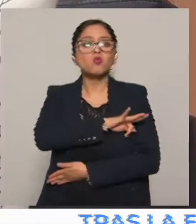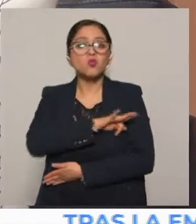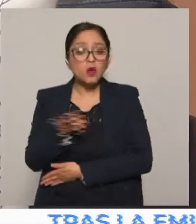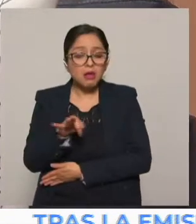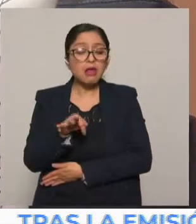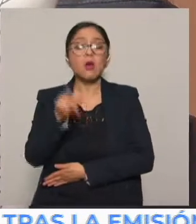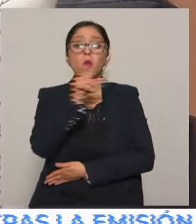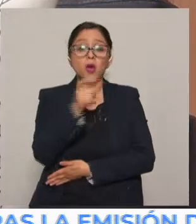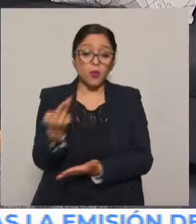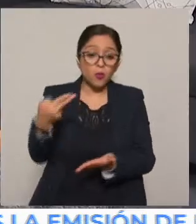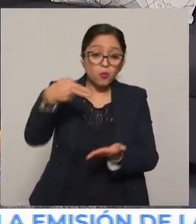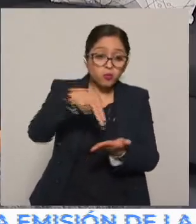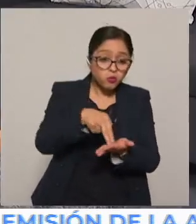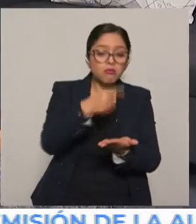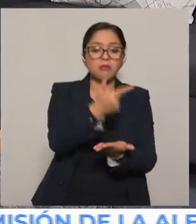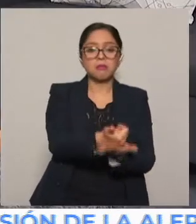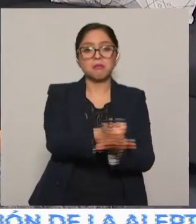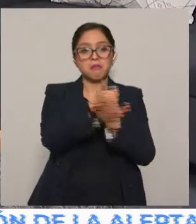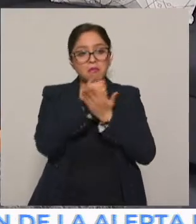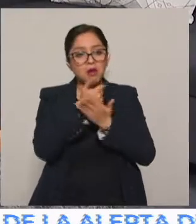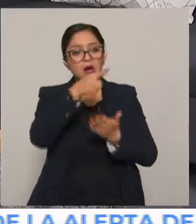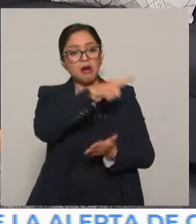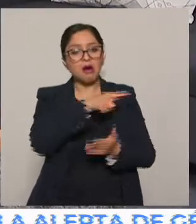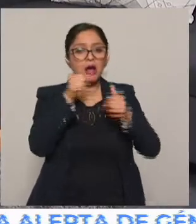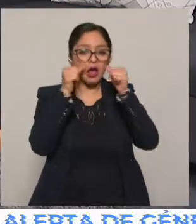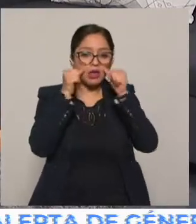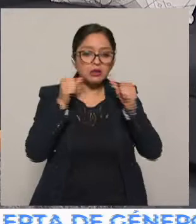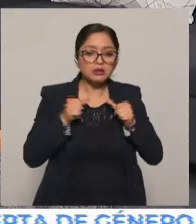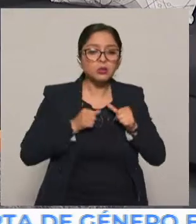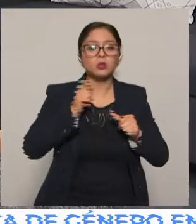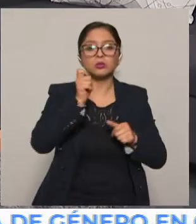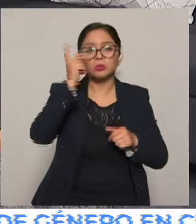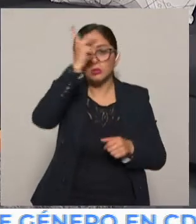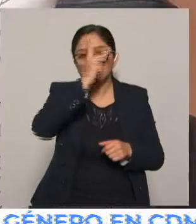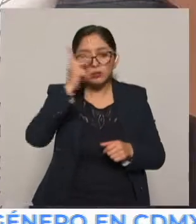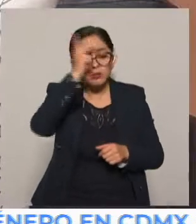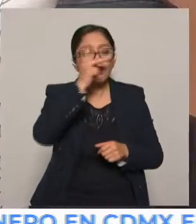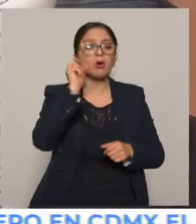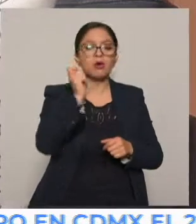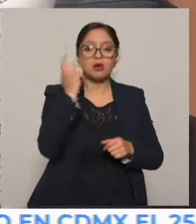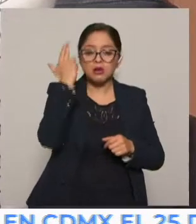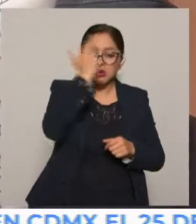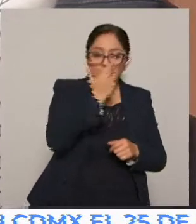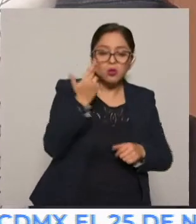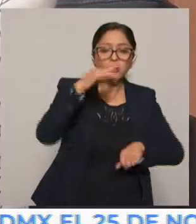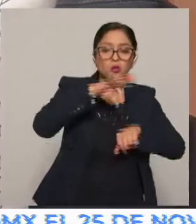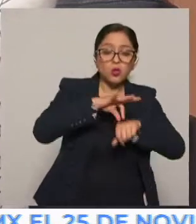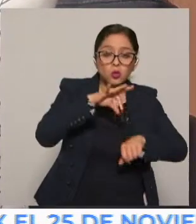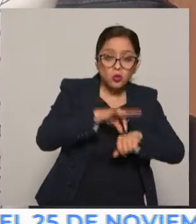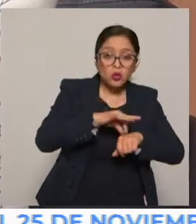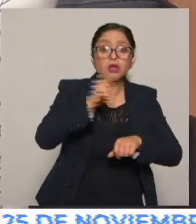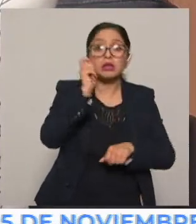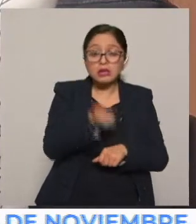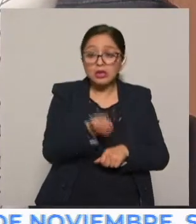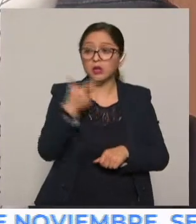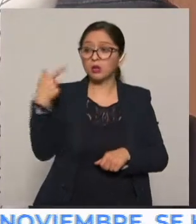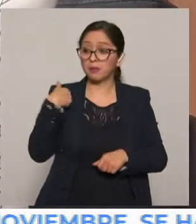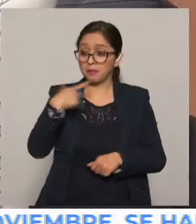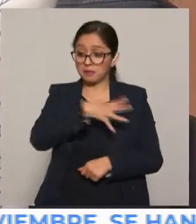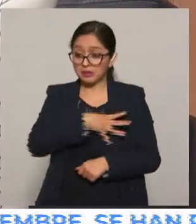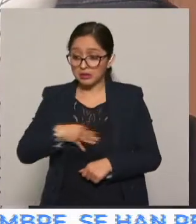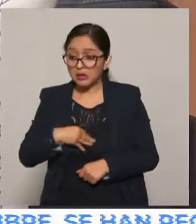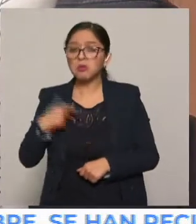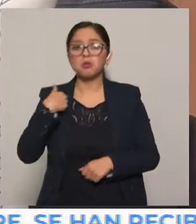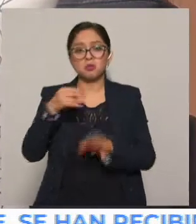también va a recibir atención psicológica, atención médica, entre otros, y si tiene sus hijos va a poder tenerlos allí. Lo más importante de